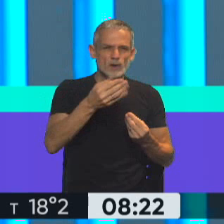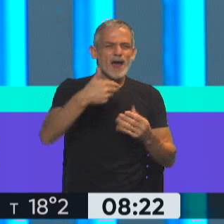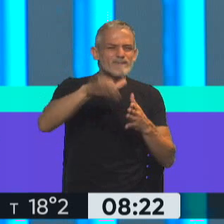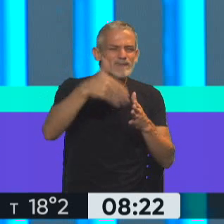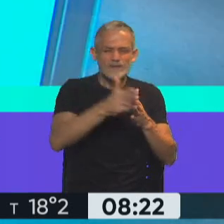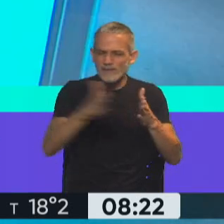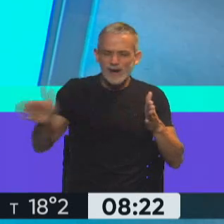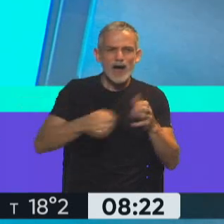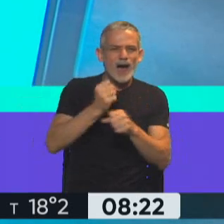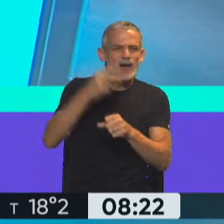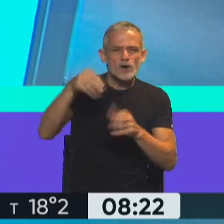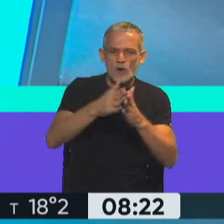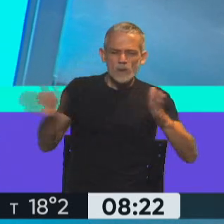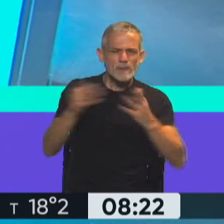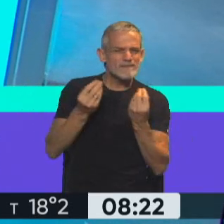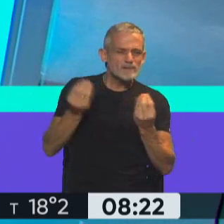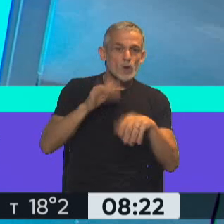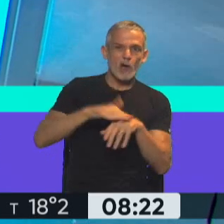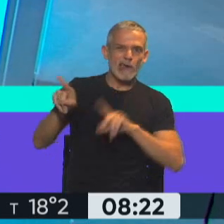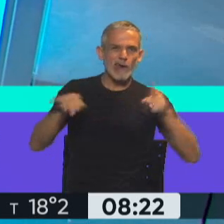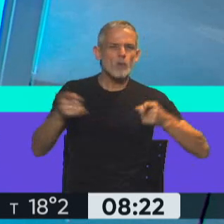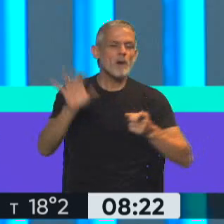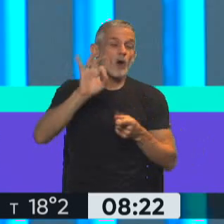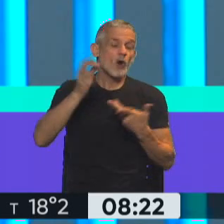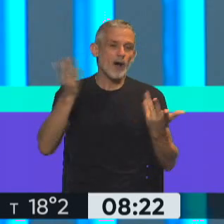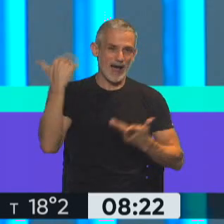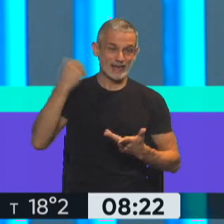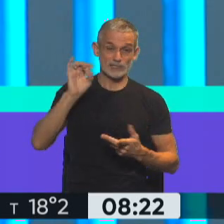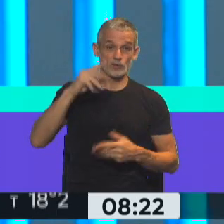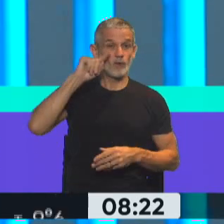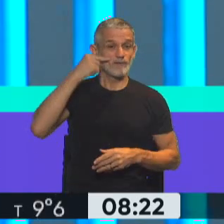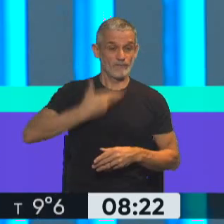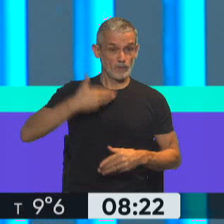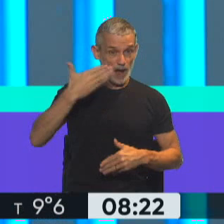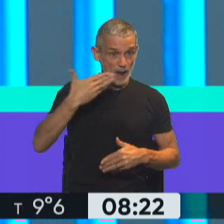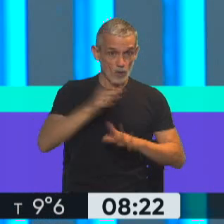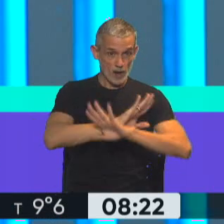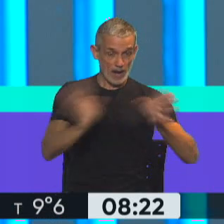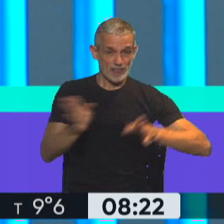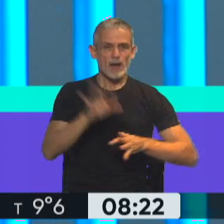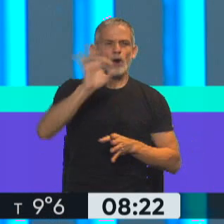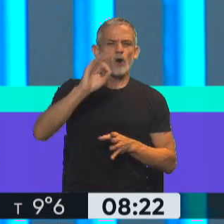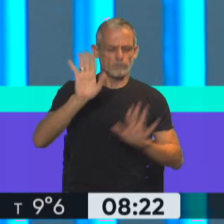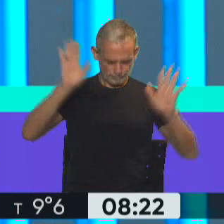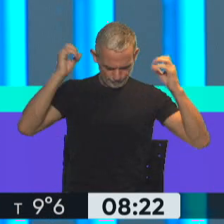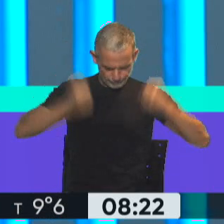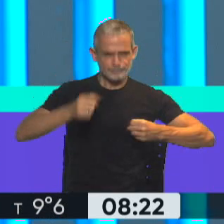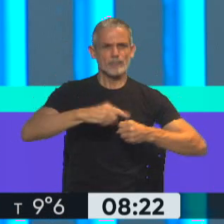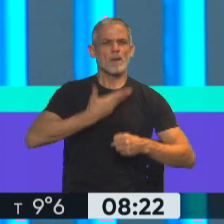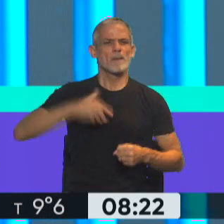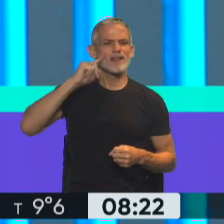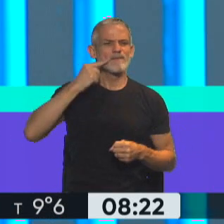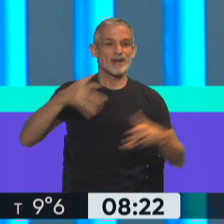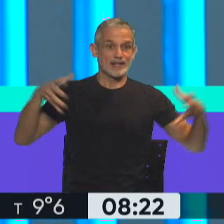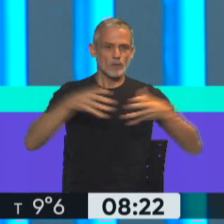de acá en adelante? ¿Va a intentar buscar culpables? Ayer habló solamente Alberto Fernández, ¿o va a decir, vamos a bancar al presidente